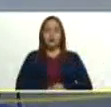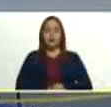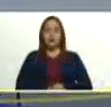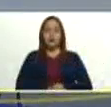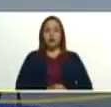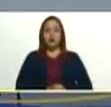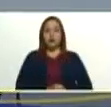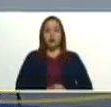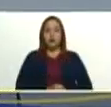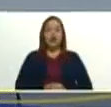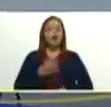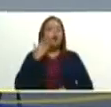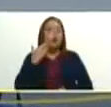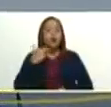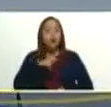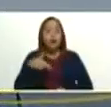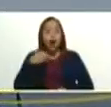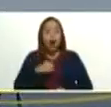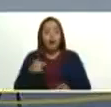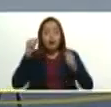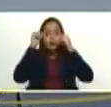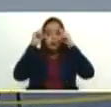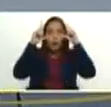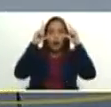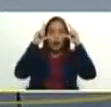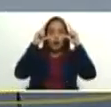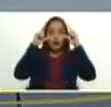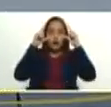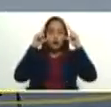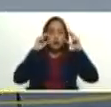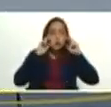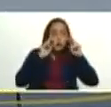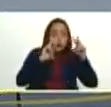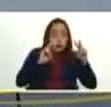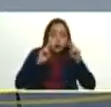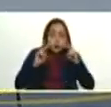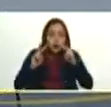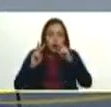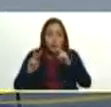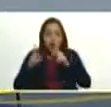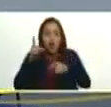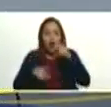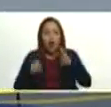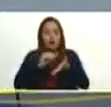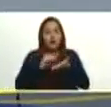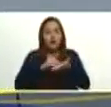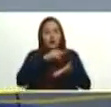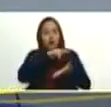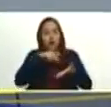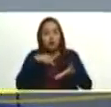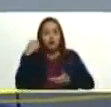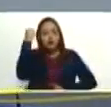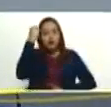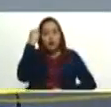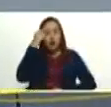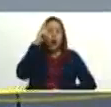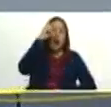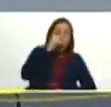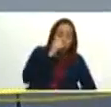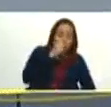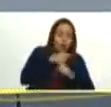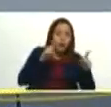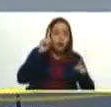si mantenemos nuestros ojos abiertos, a veces uno ora con los ojos cerrados, pero también lo puede hacer con los ojos